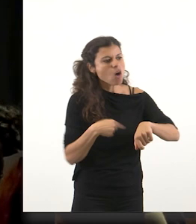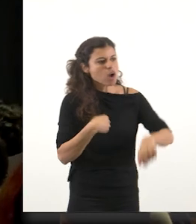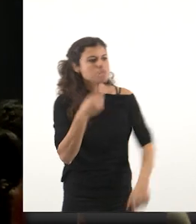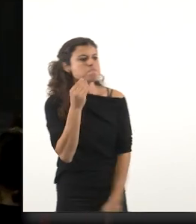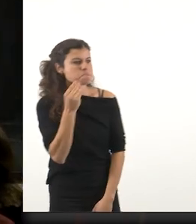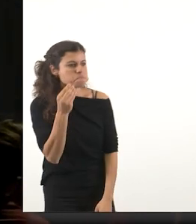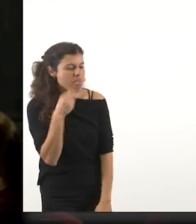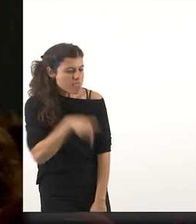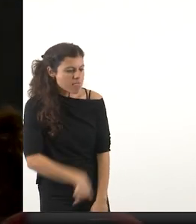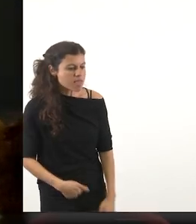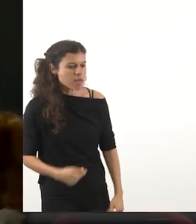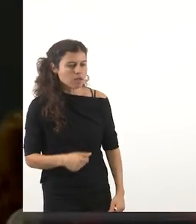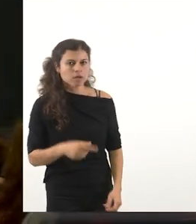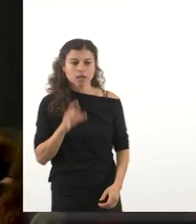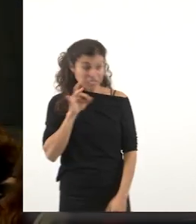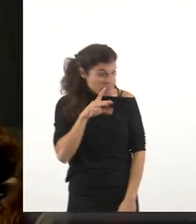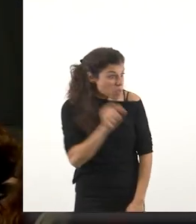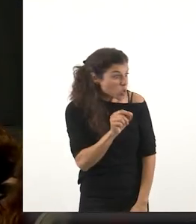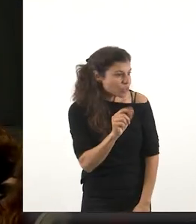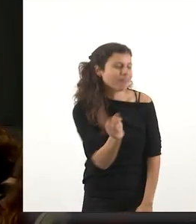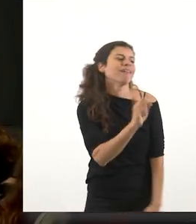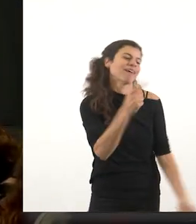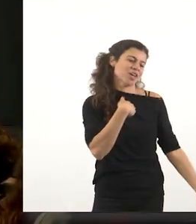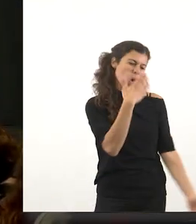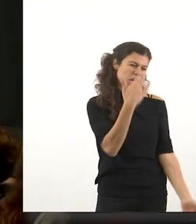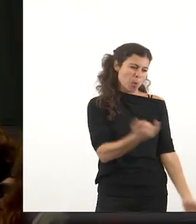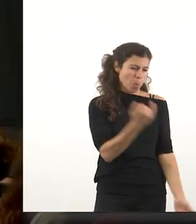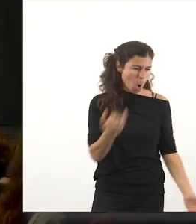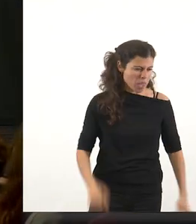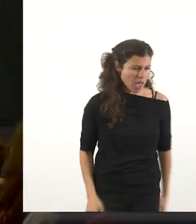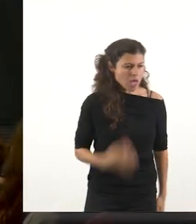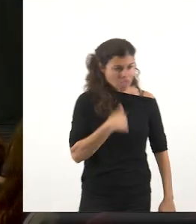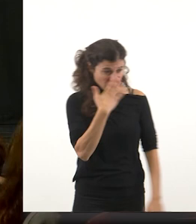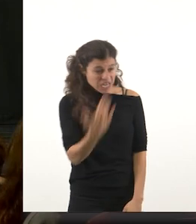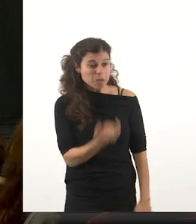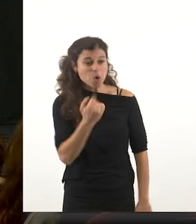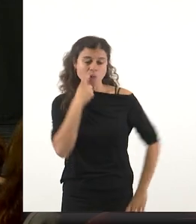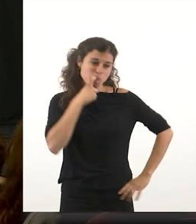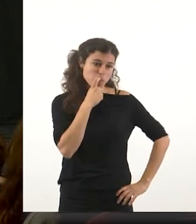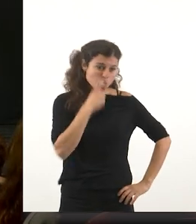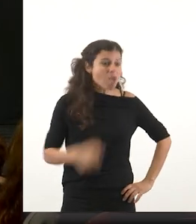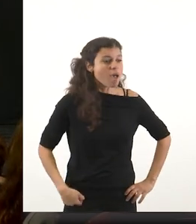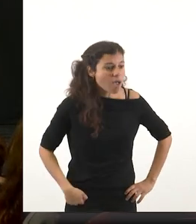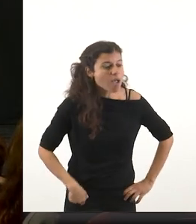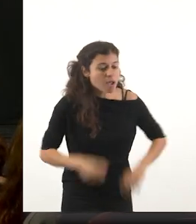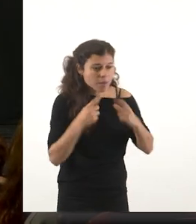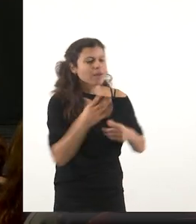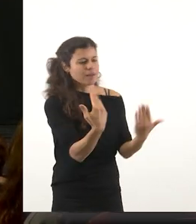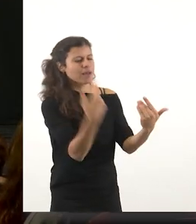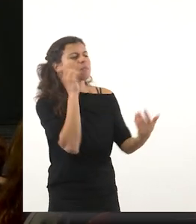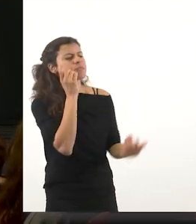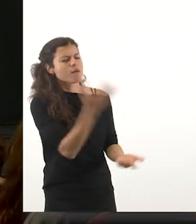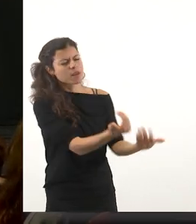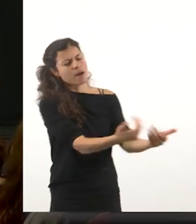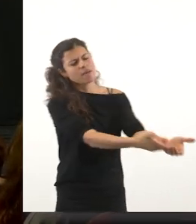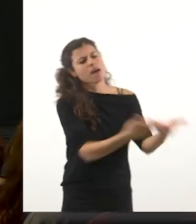tiempo mientras que te... 15 minutos, porque tú lo digas. Es que yo soy gilipollas. Soy gilipollas, me chupordeo, no miro bien el reloj. Dame el teléfono, que me estabas